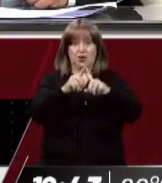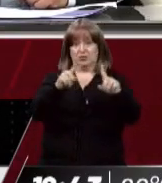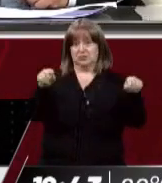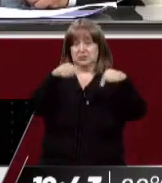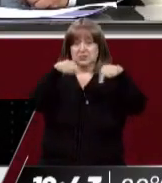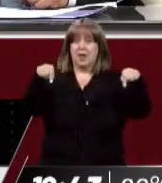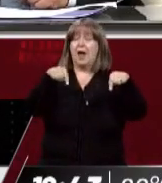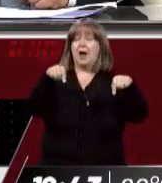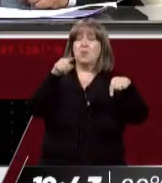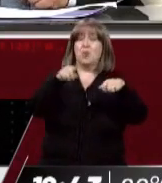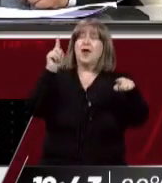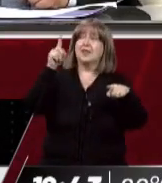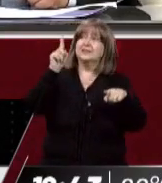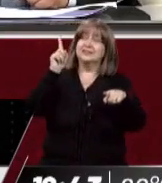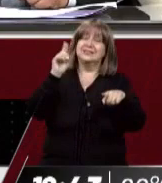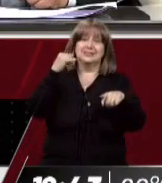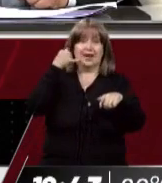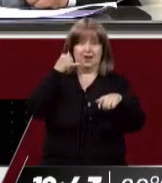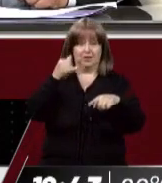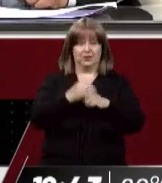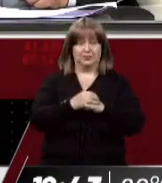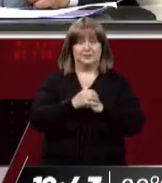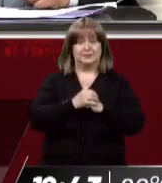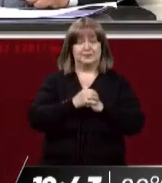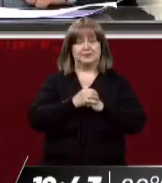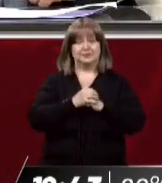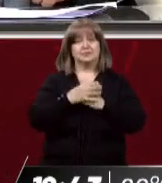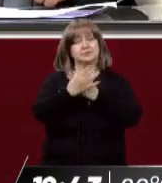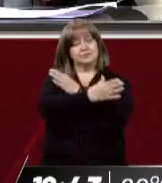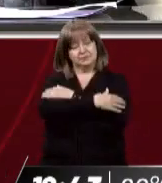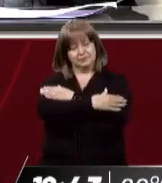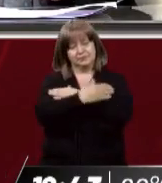Anónimos. Gracias, Juli, a vos y a todos ahí. Abrazo. Gracias. Abrazo grande.